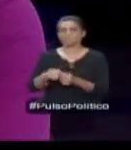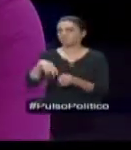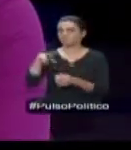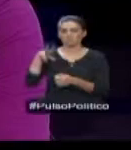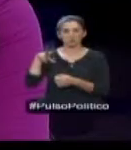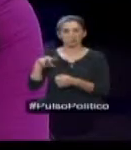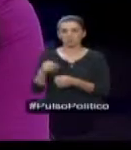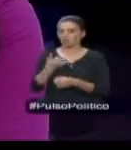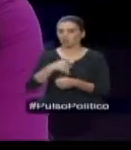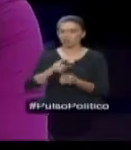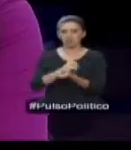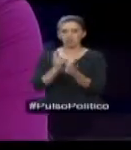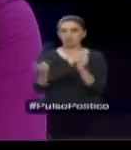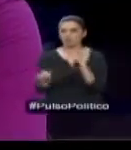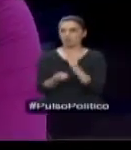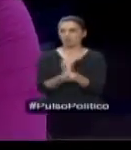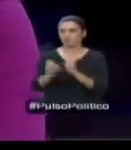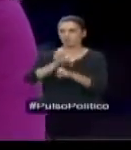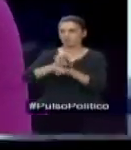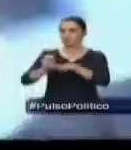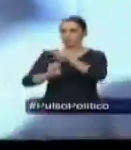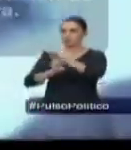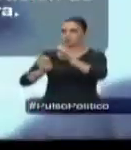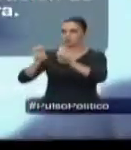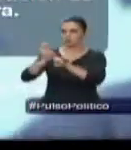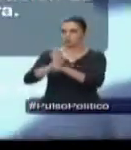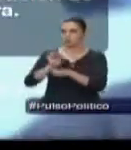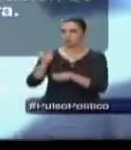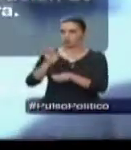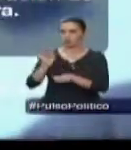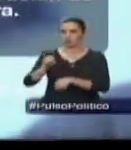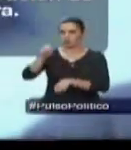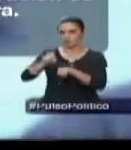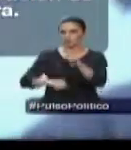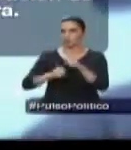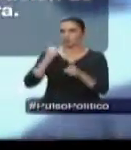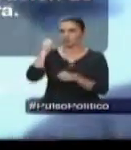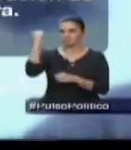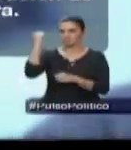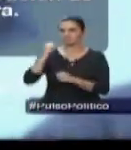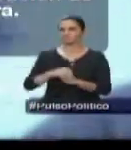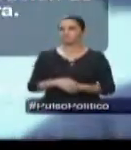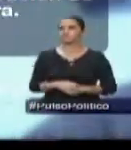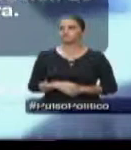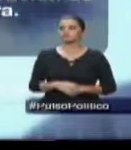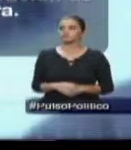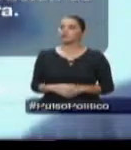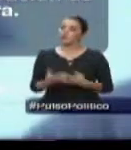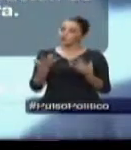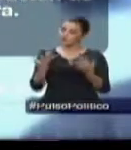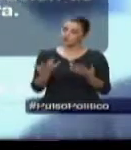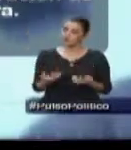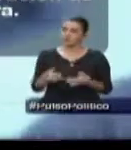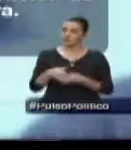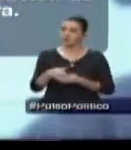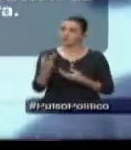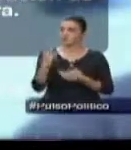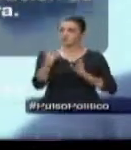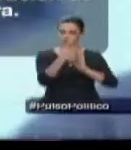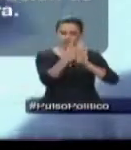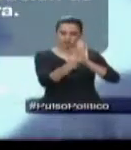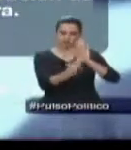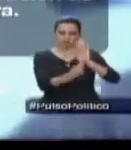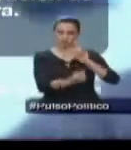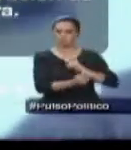existe una modificación a la estructura del estado ni se está restringiendo derechos por el contrario lo que se plantea en los 16 puntos de la enmienda